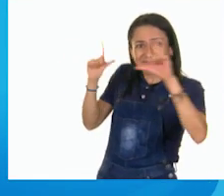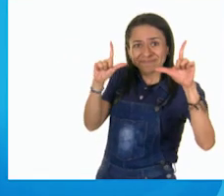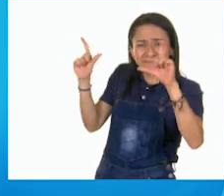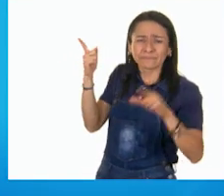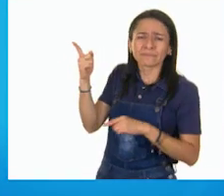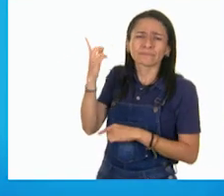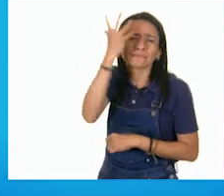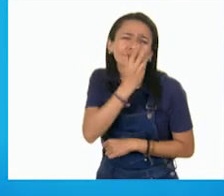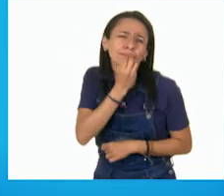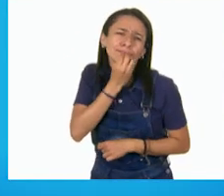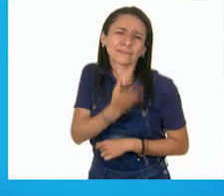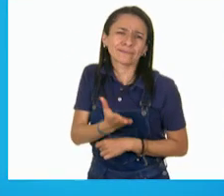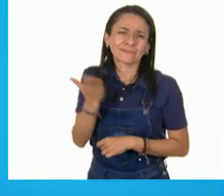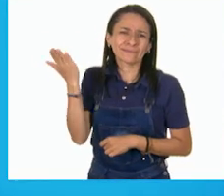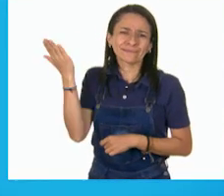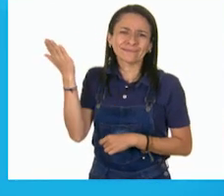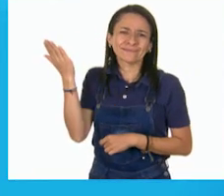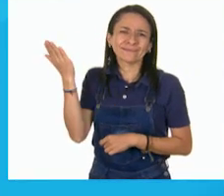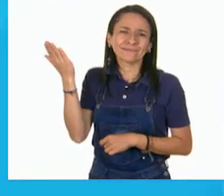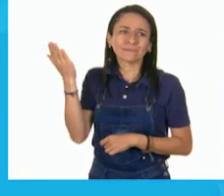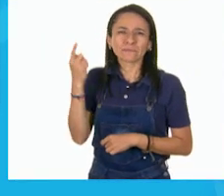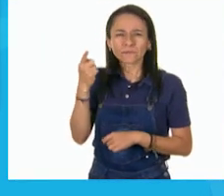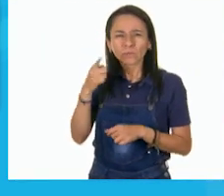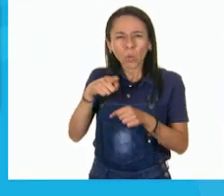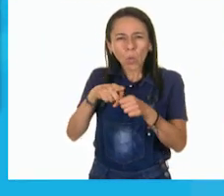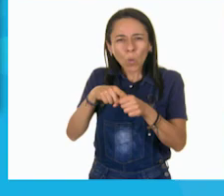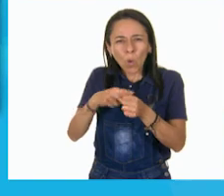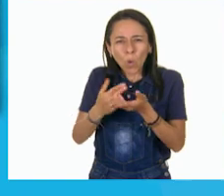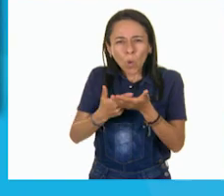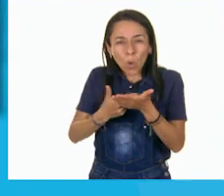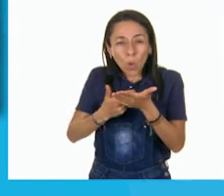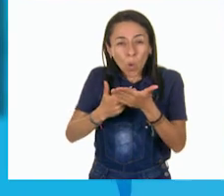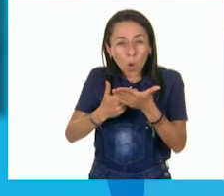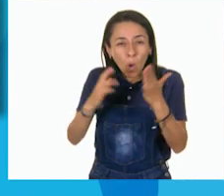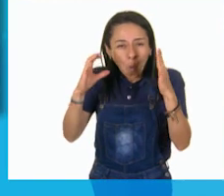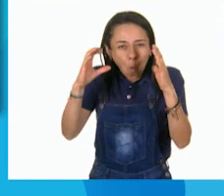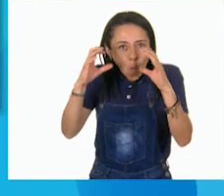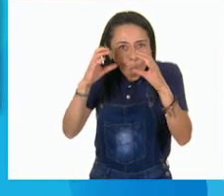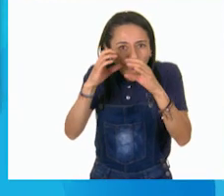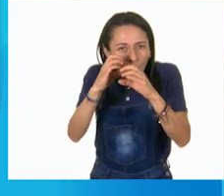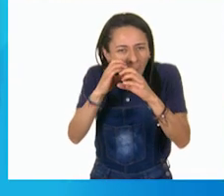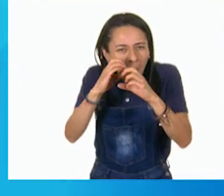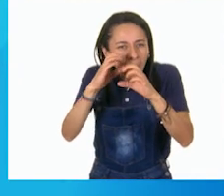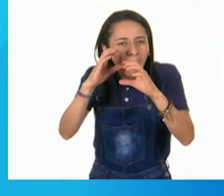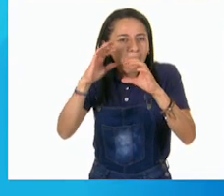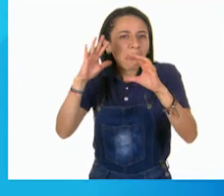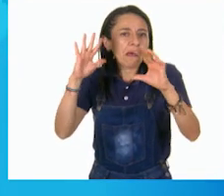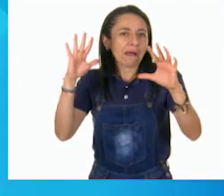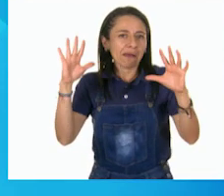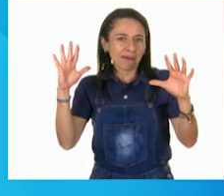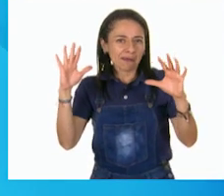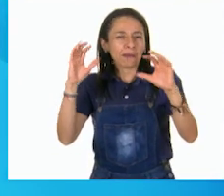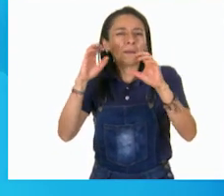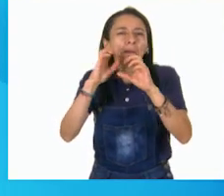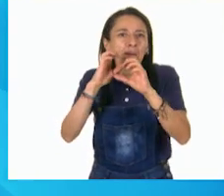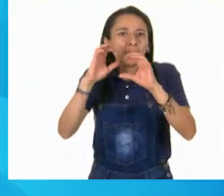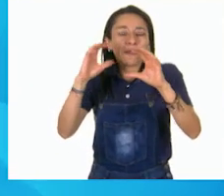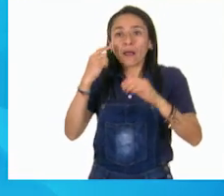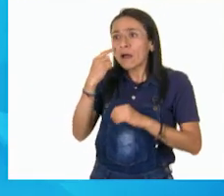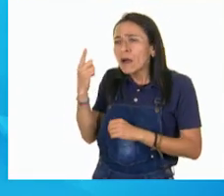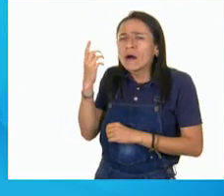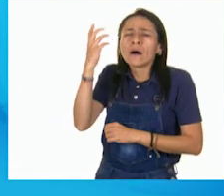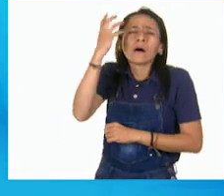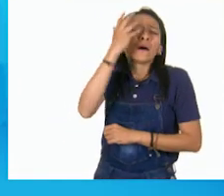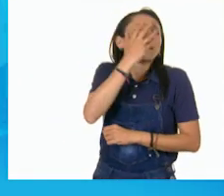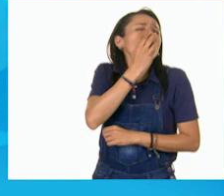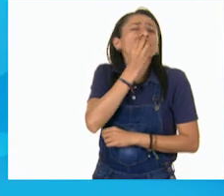hermosas. Emociones. Mira, este es más rosa. Este es un poquito menos. Tiene algunas pintas de otro. ¡Ay, qué bonito